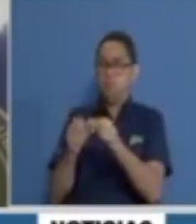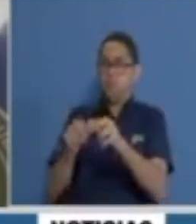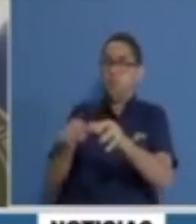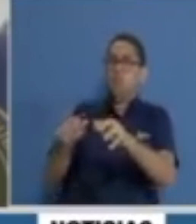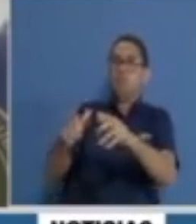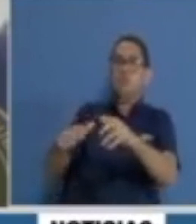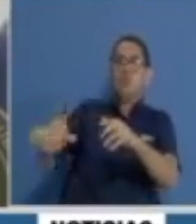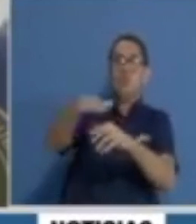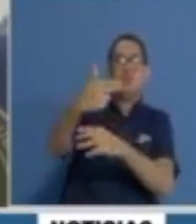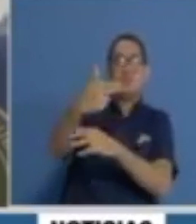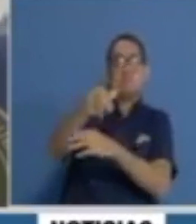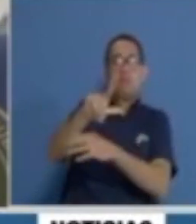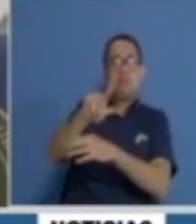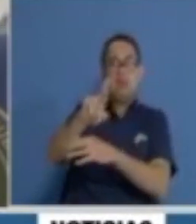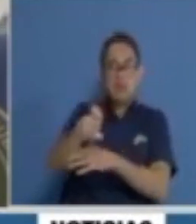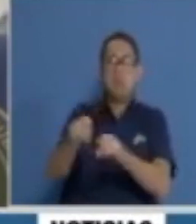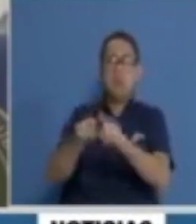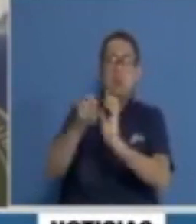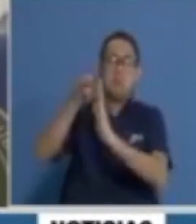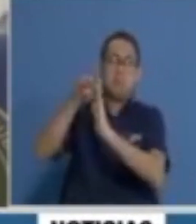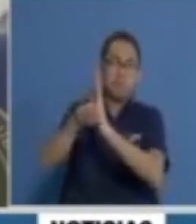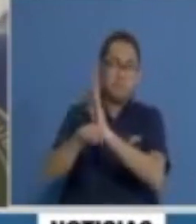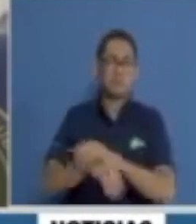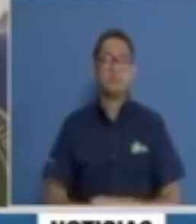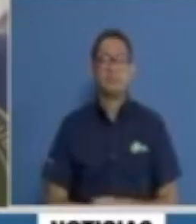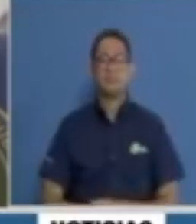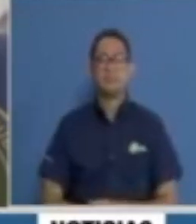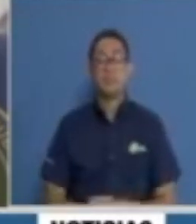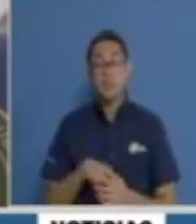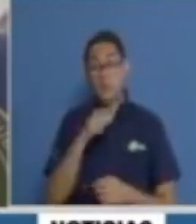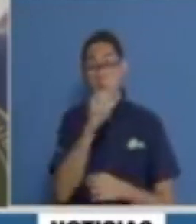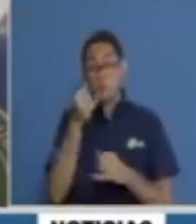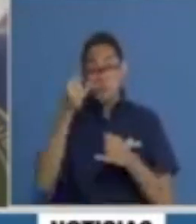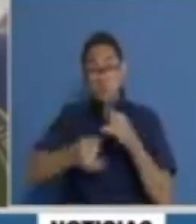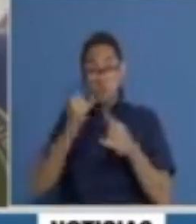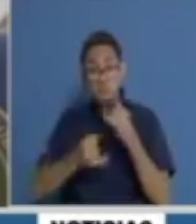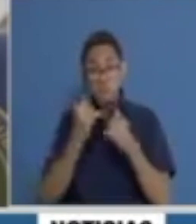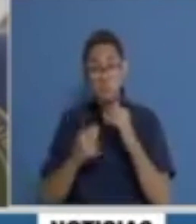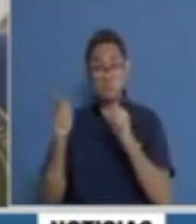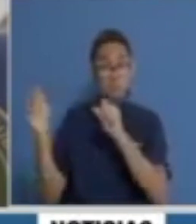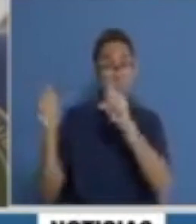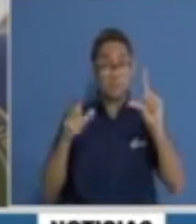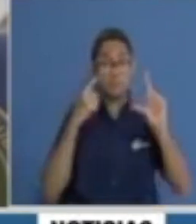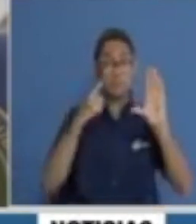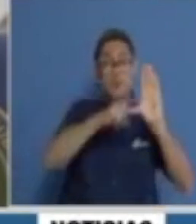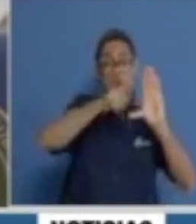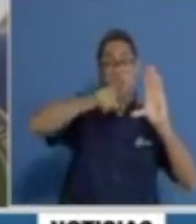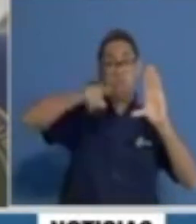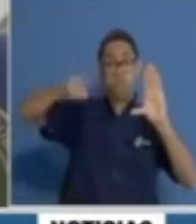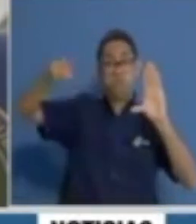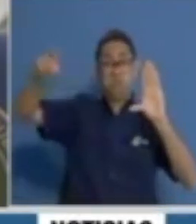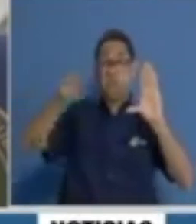hacia el área de Chilibre. La siguiente, por favor. Y esta última es el último indicador que es importante para